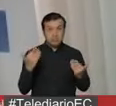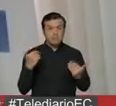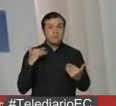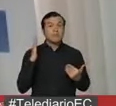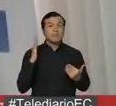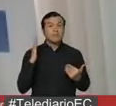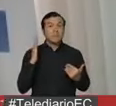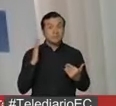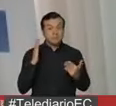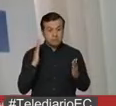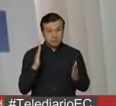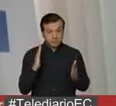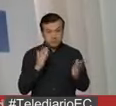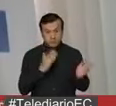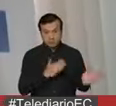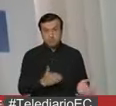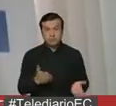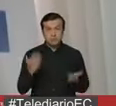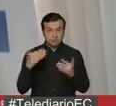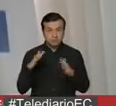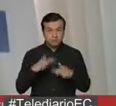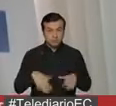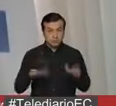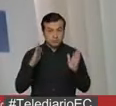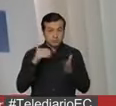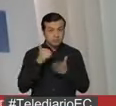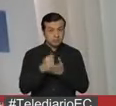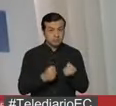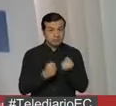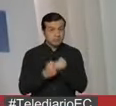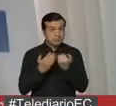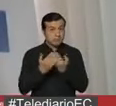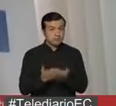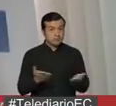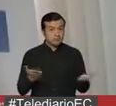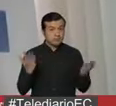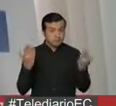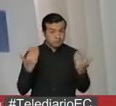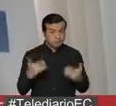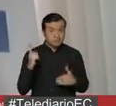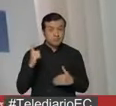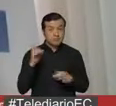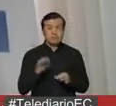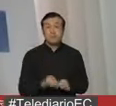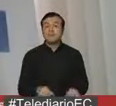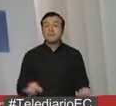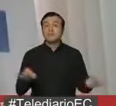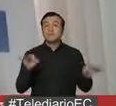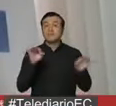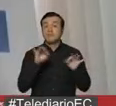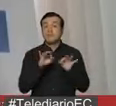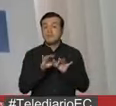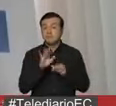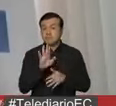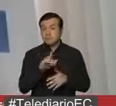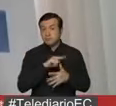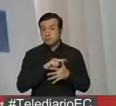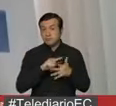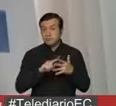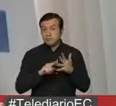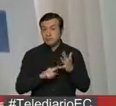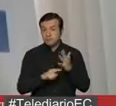capacidad de respuesta dentro del sistema. De tal manera que es necesario el que